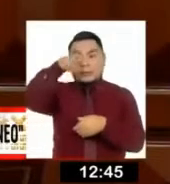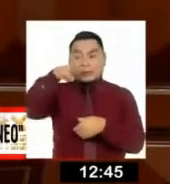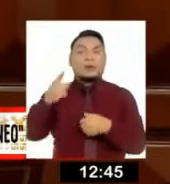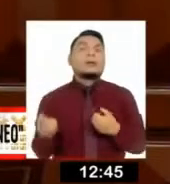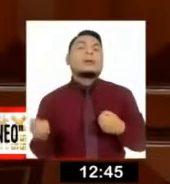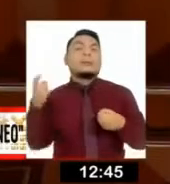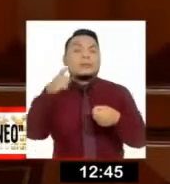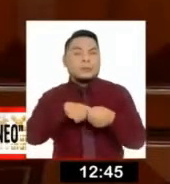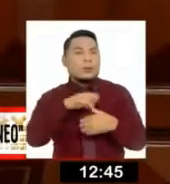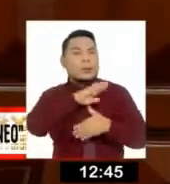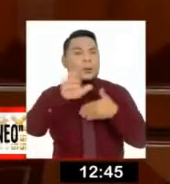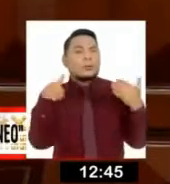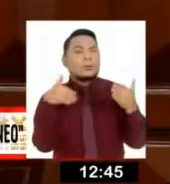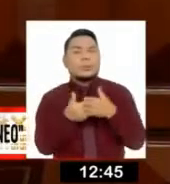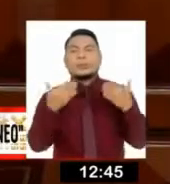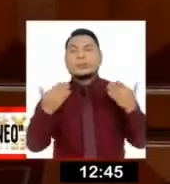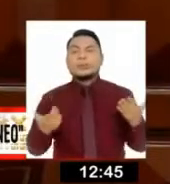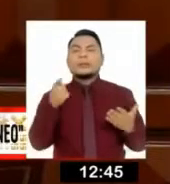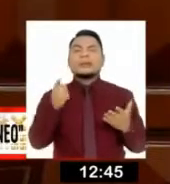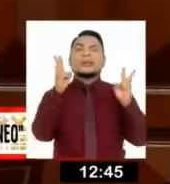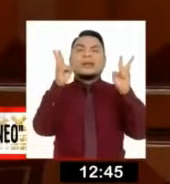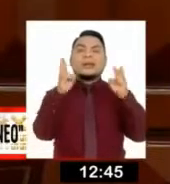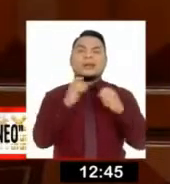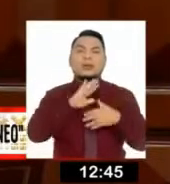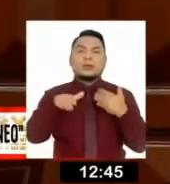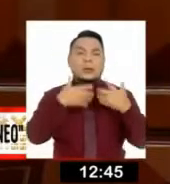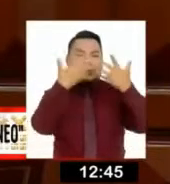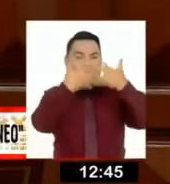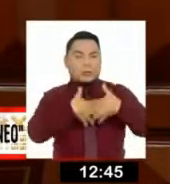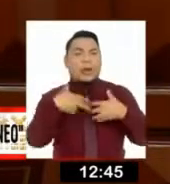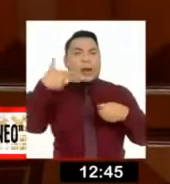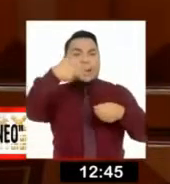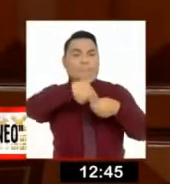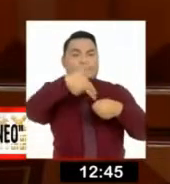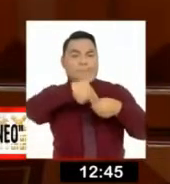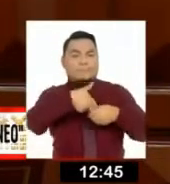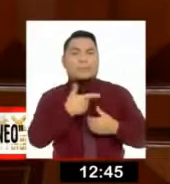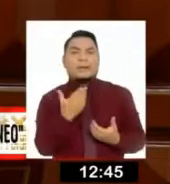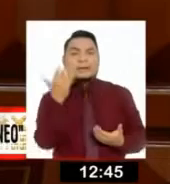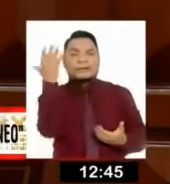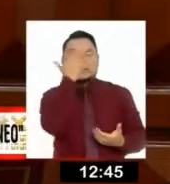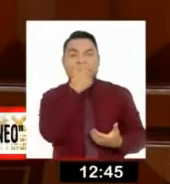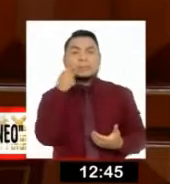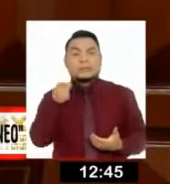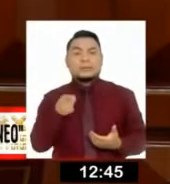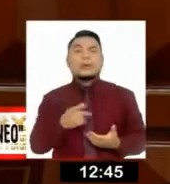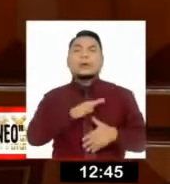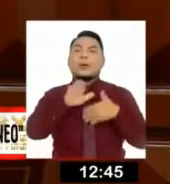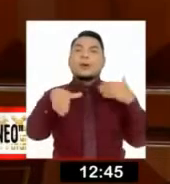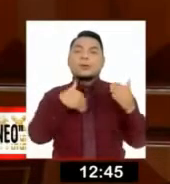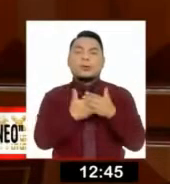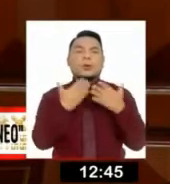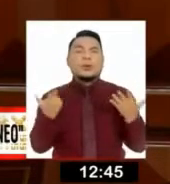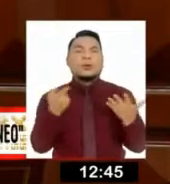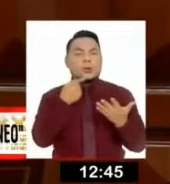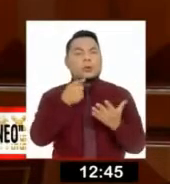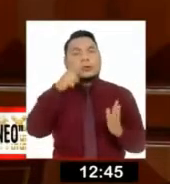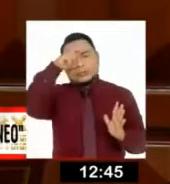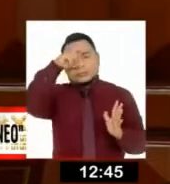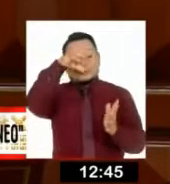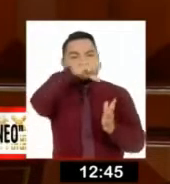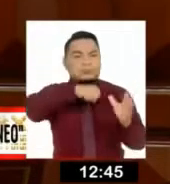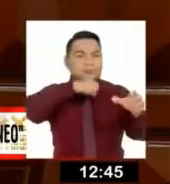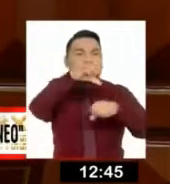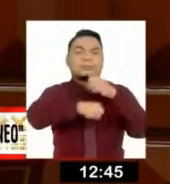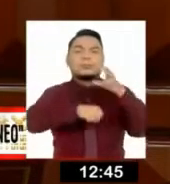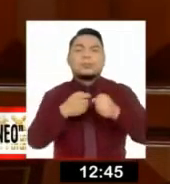participará en todos los aspectos de la industria petrolera, la exploración y explotación de los